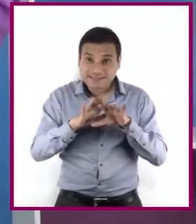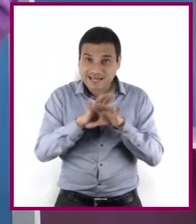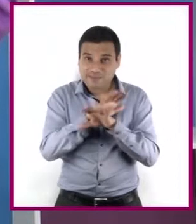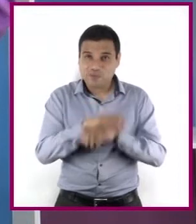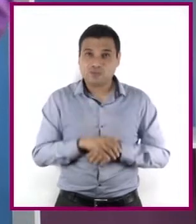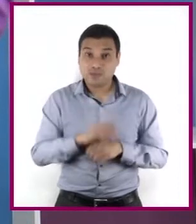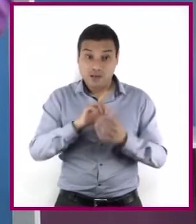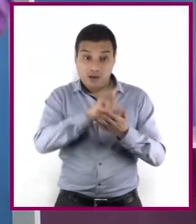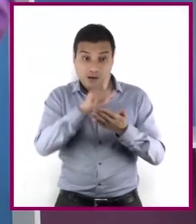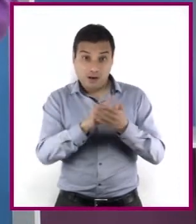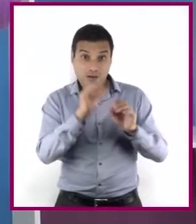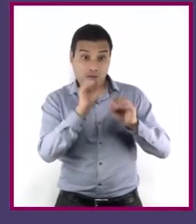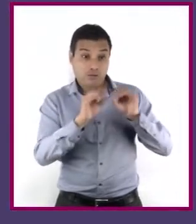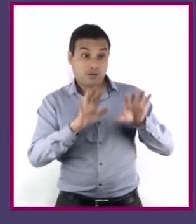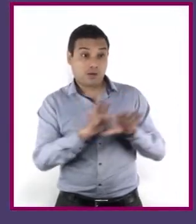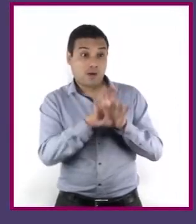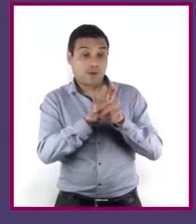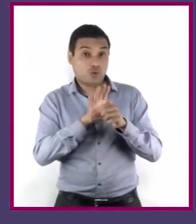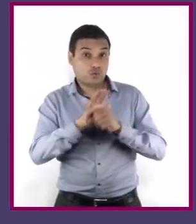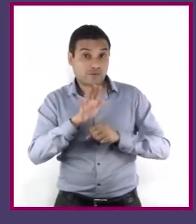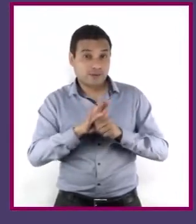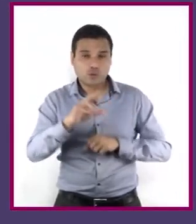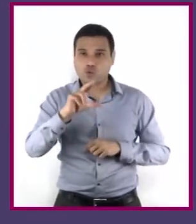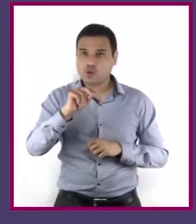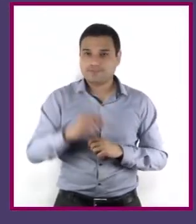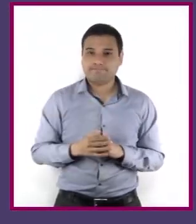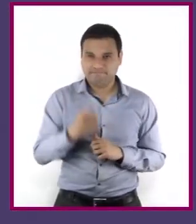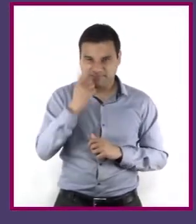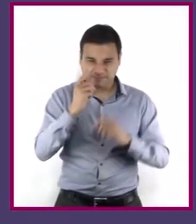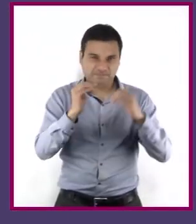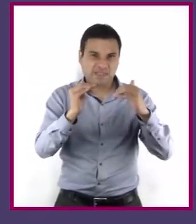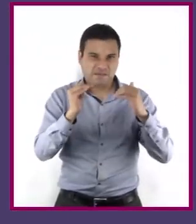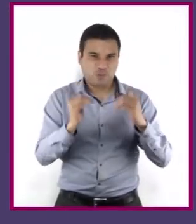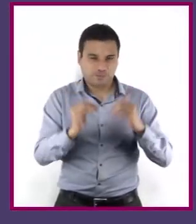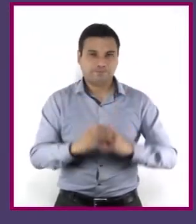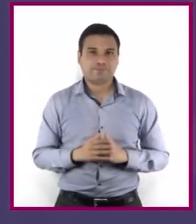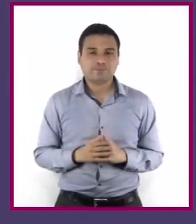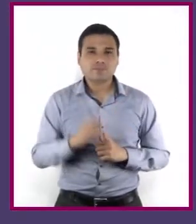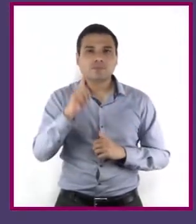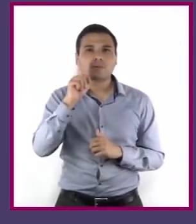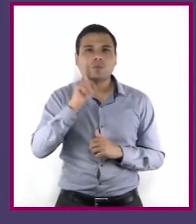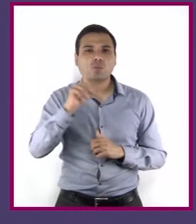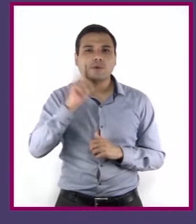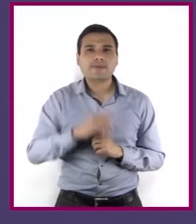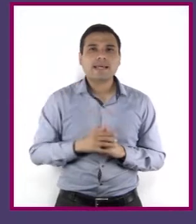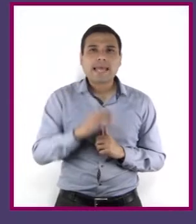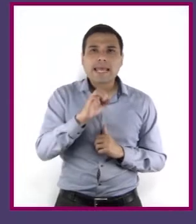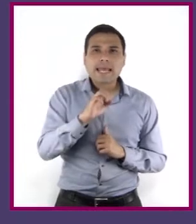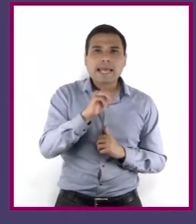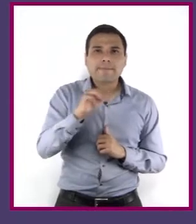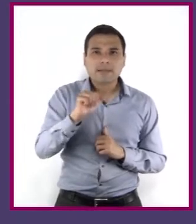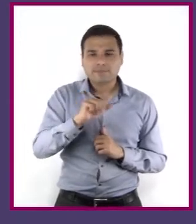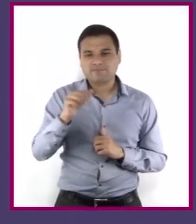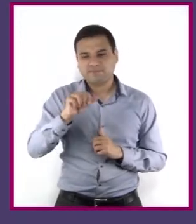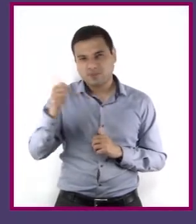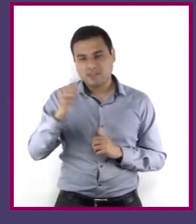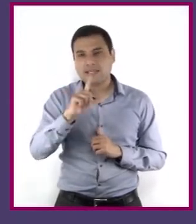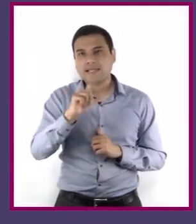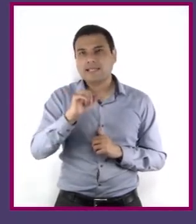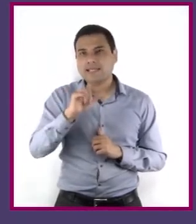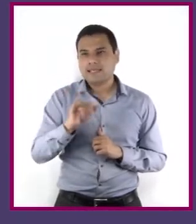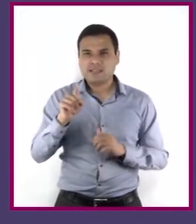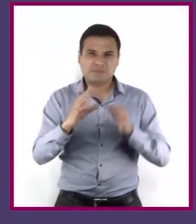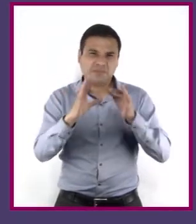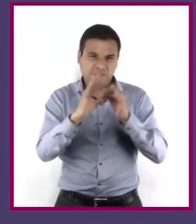de leyes. A continuación, escuchen en voz de Emma Arciniega y Lili Hassan el reto